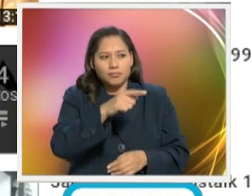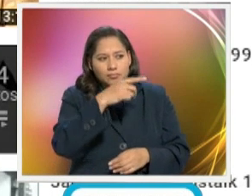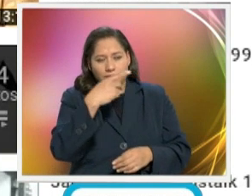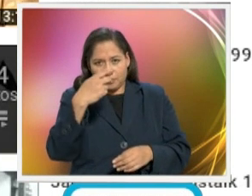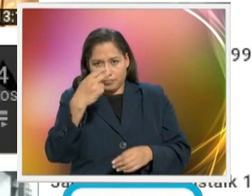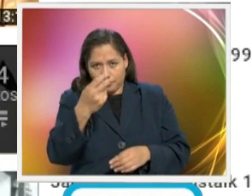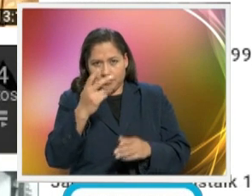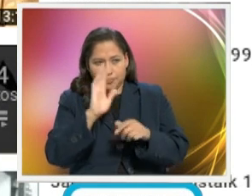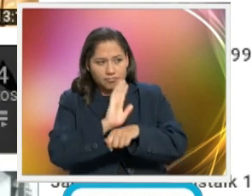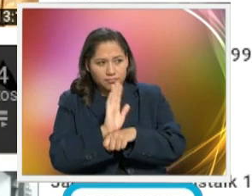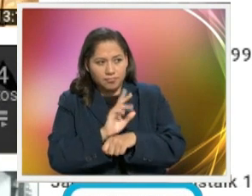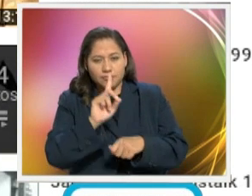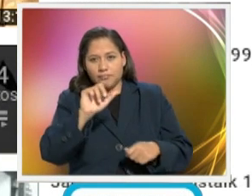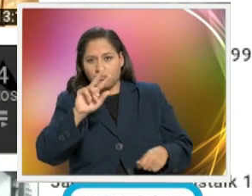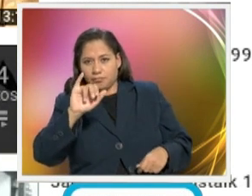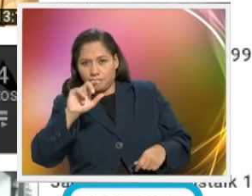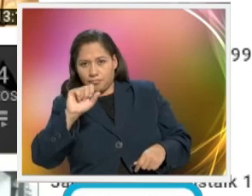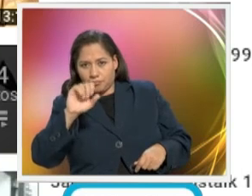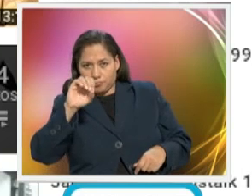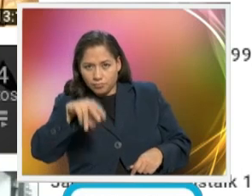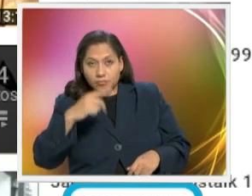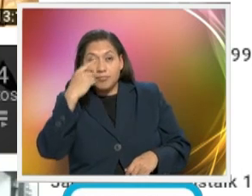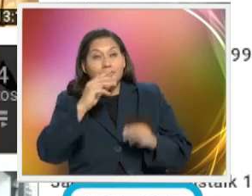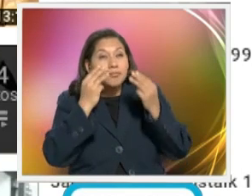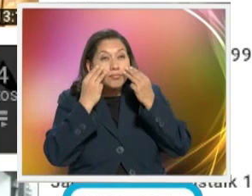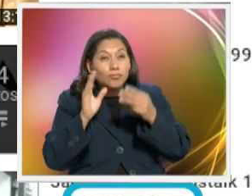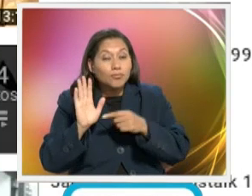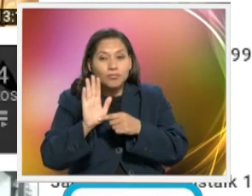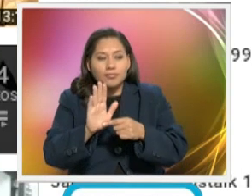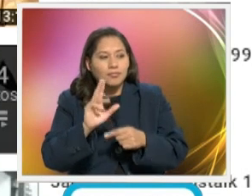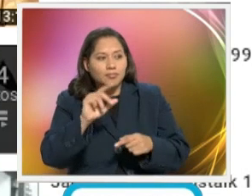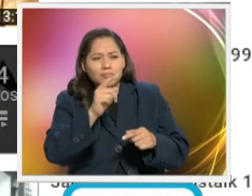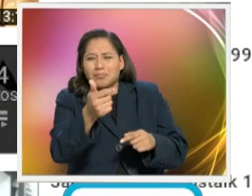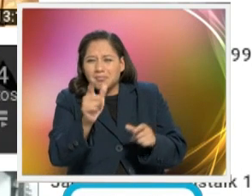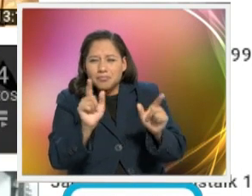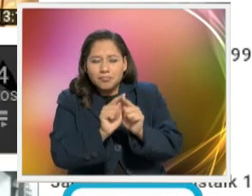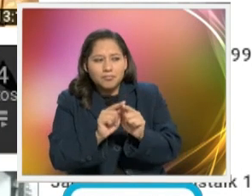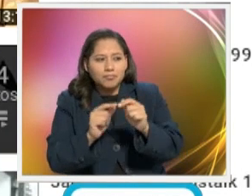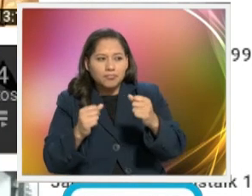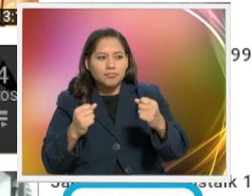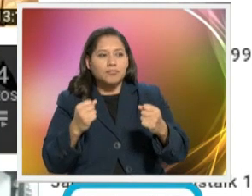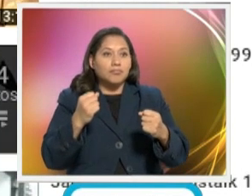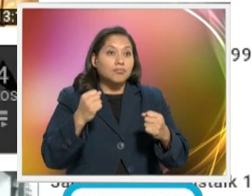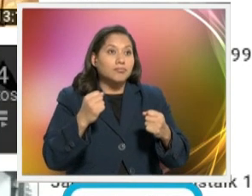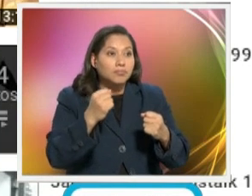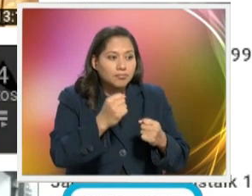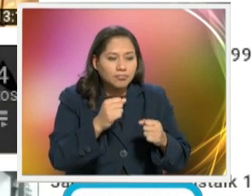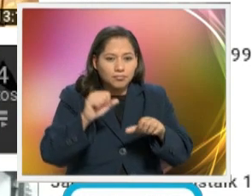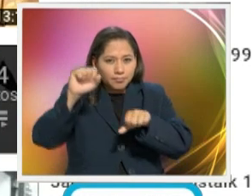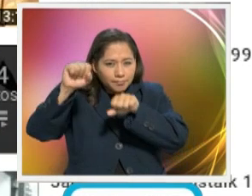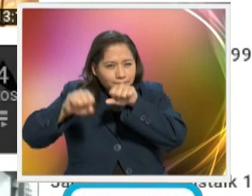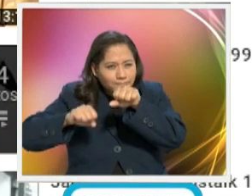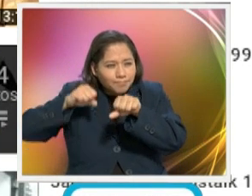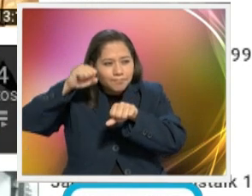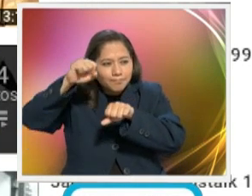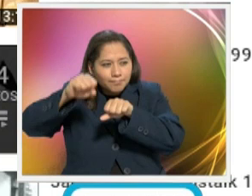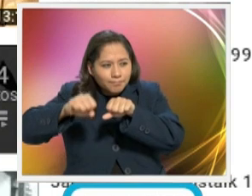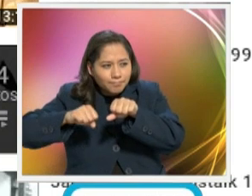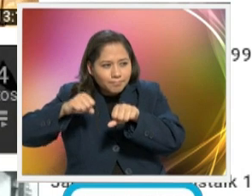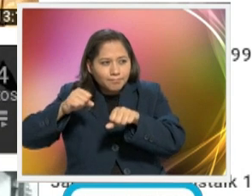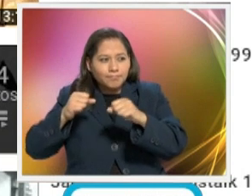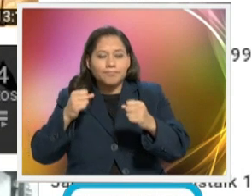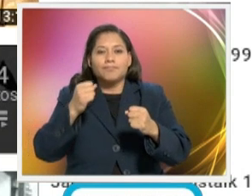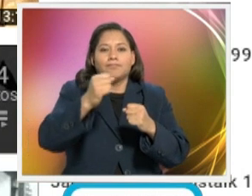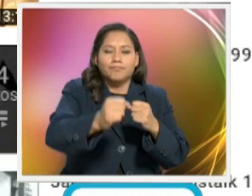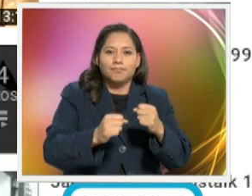por ejemplo. Esta no es una película hecha para exhibición. Fíjense, nada más es un fragmento que tú te acercabas a una máquina y podías, ¿no? Que